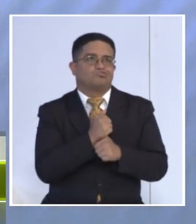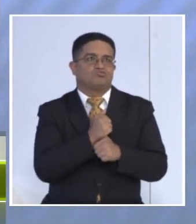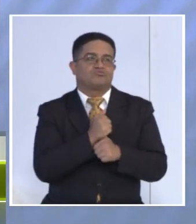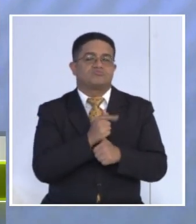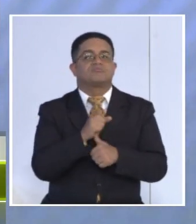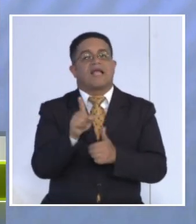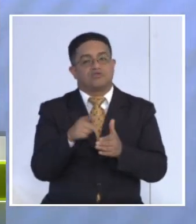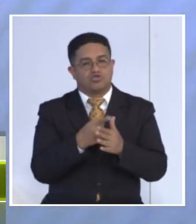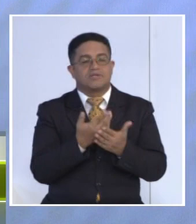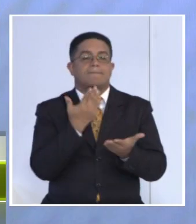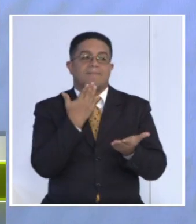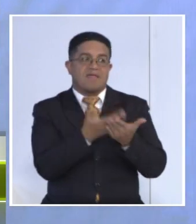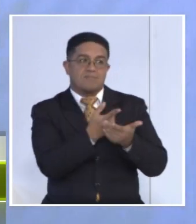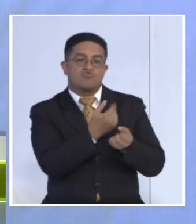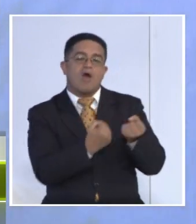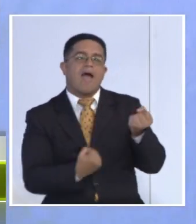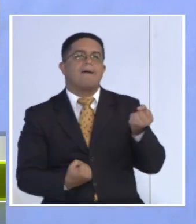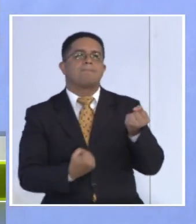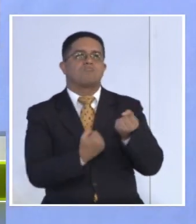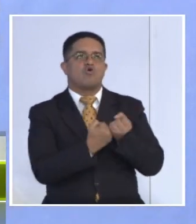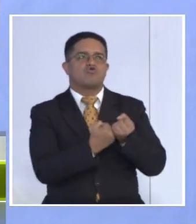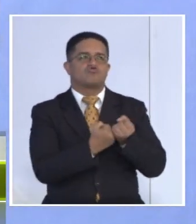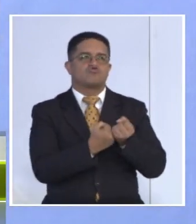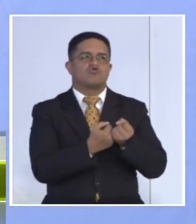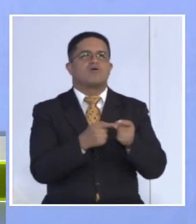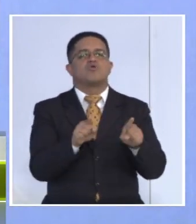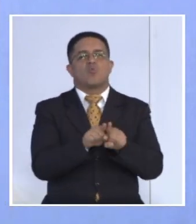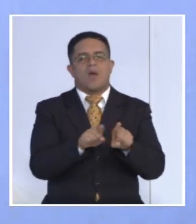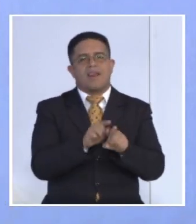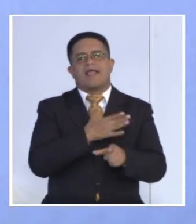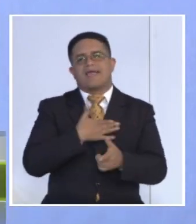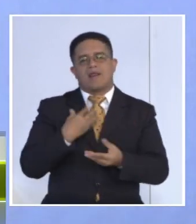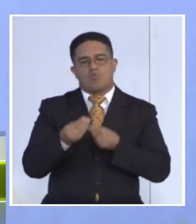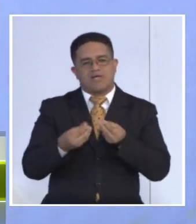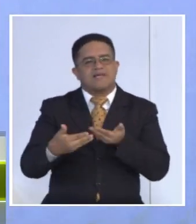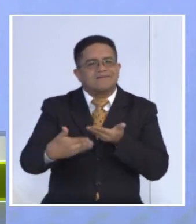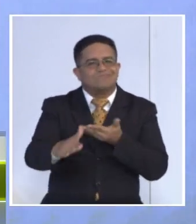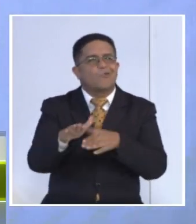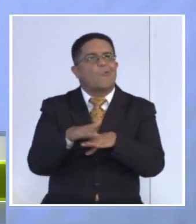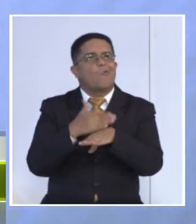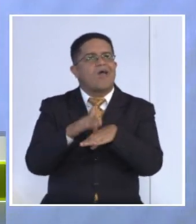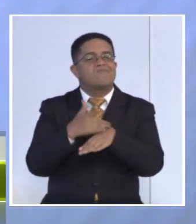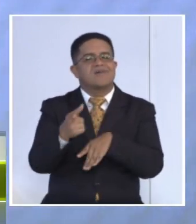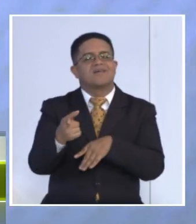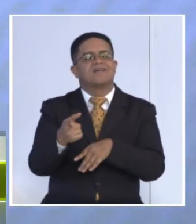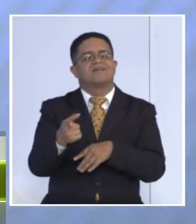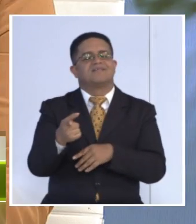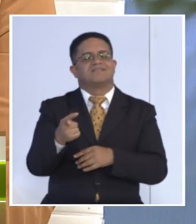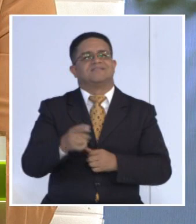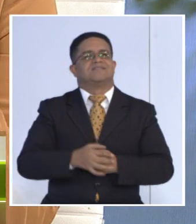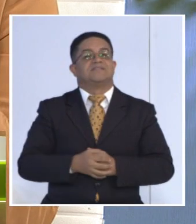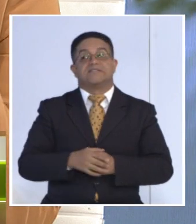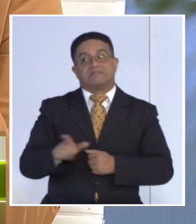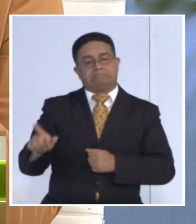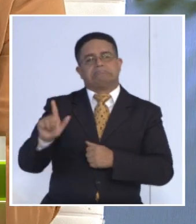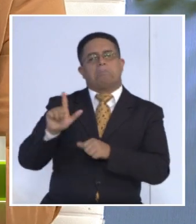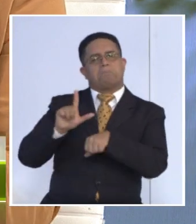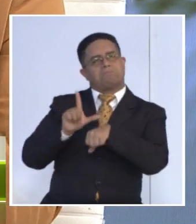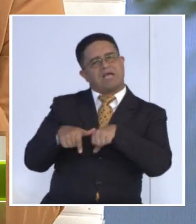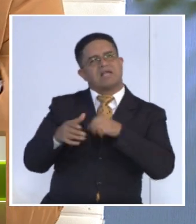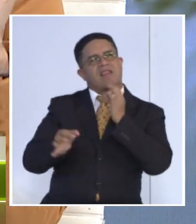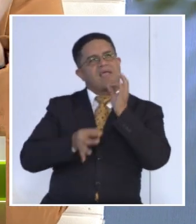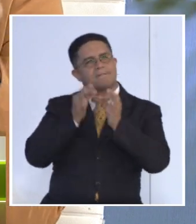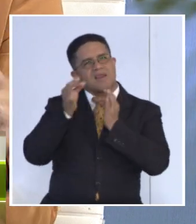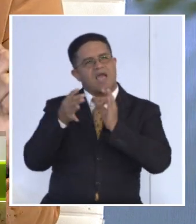apoyo terapéutico multidisciplinario como el que queremos hacer justo este jueves en la unidad de pediatría del Instituto Médico La Floresta. Más adelante vamos a seguir conociendo más los